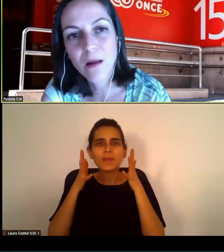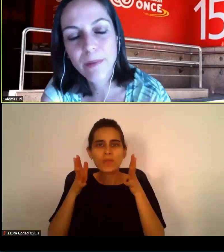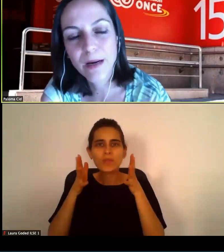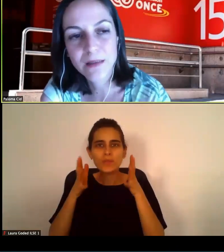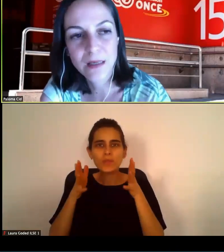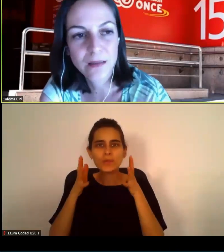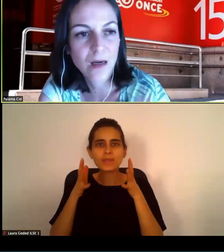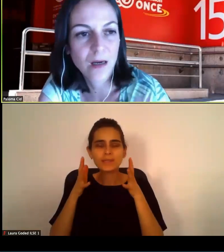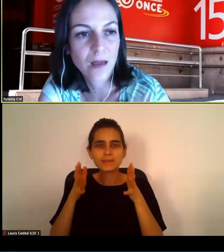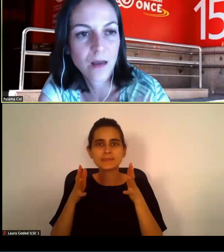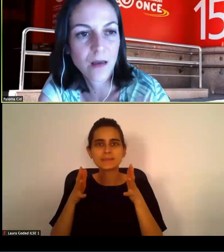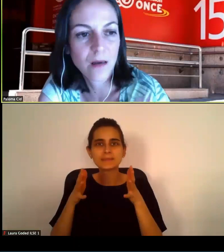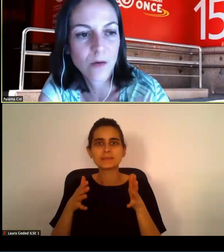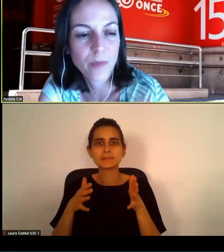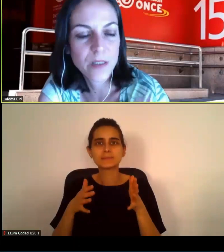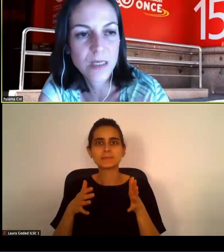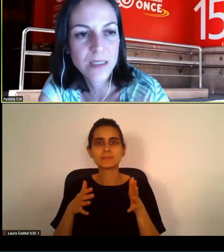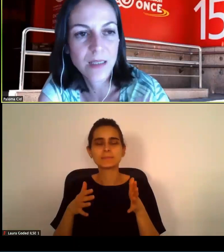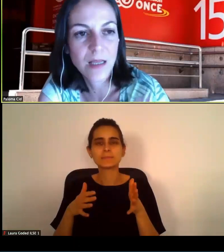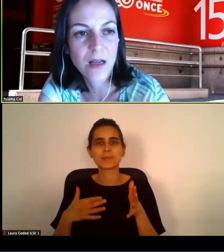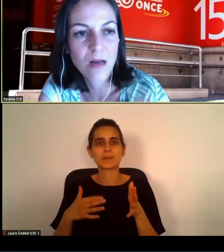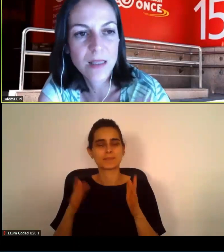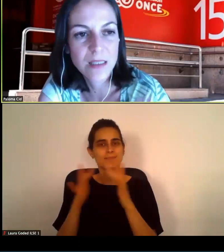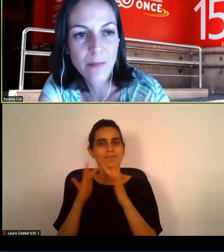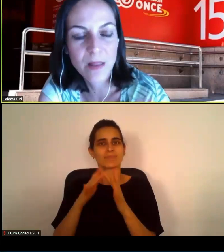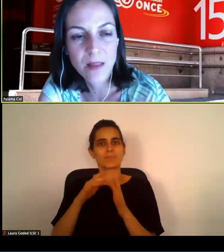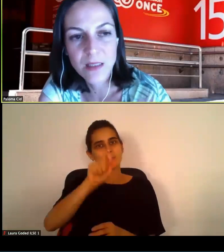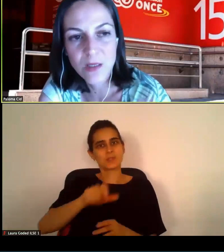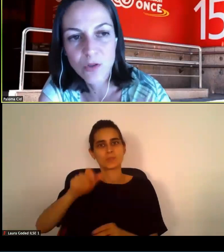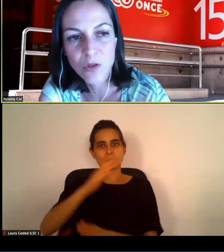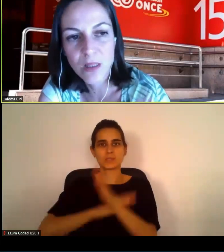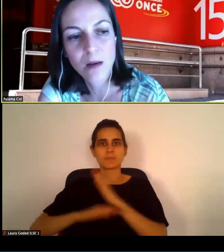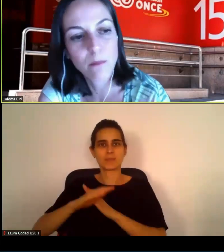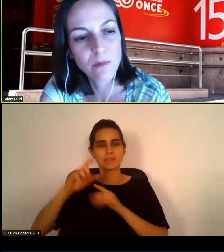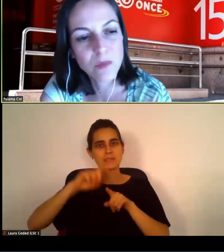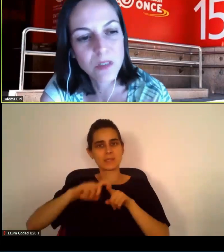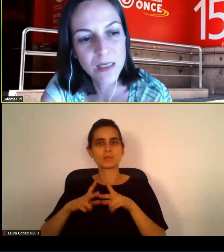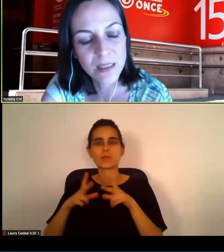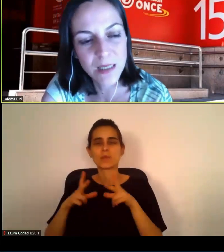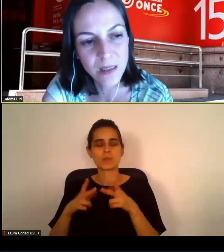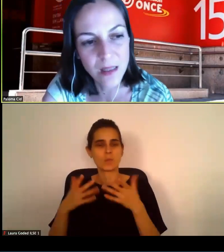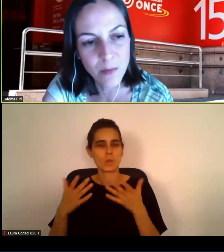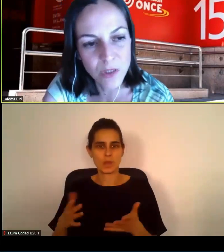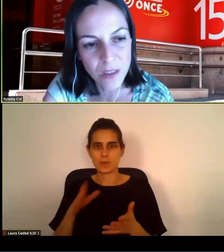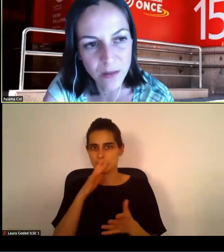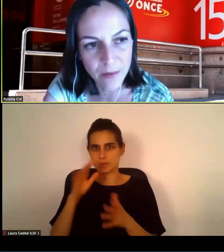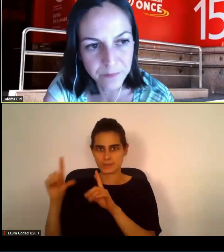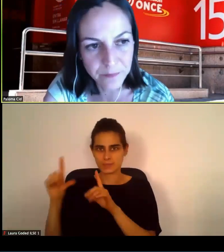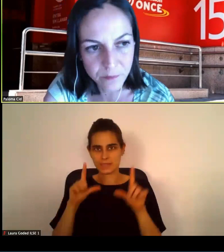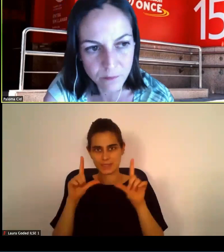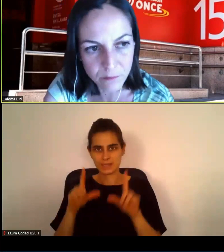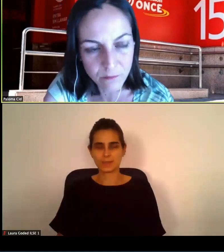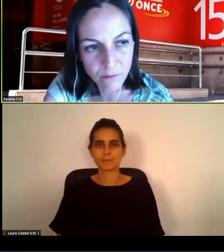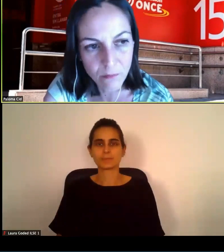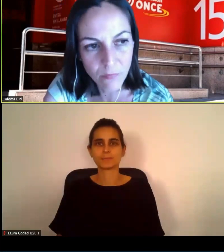para tratar con personas que tengan una discapacidad psicosocial? Vamos a la siguiente diapositiva.